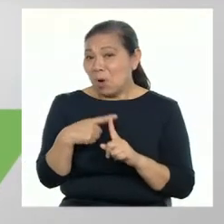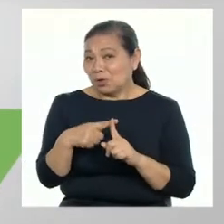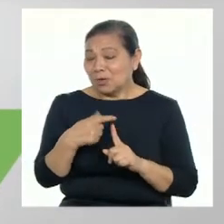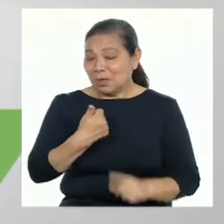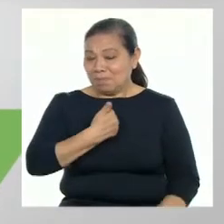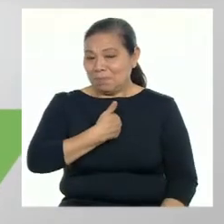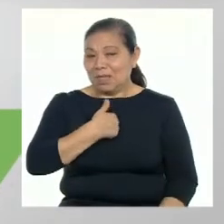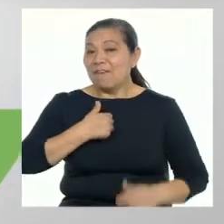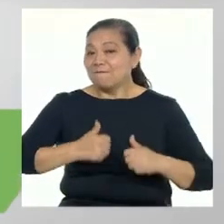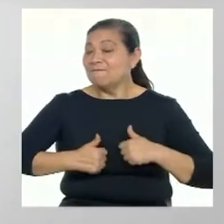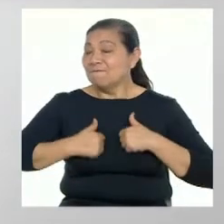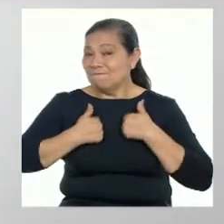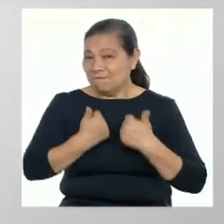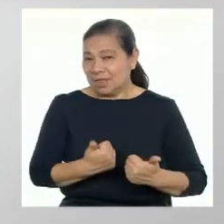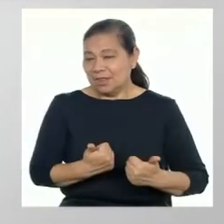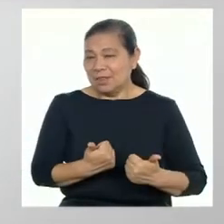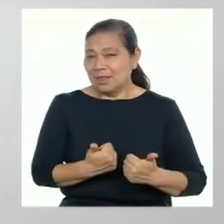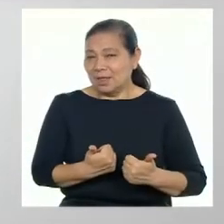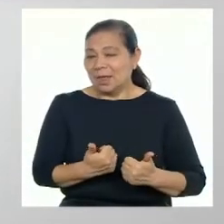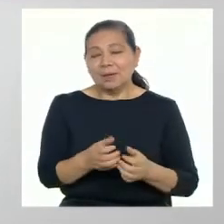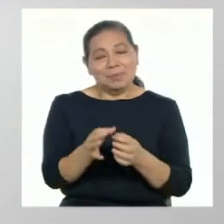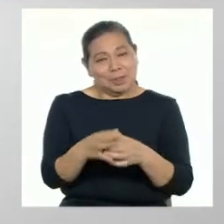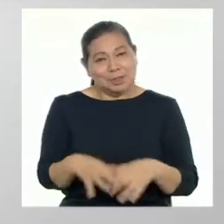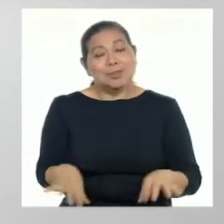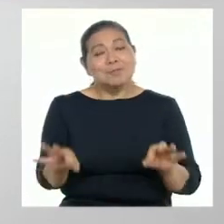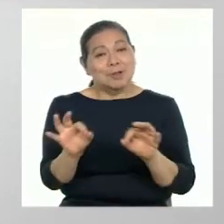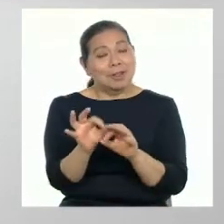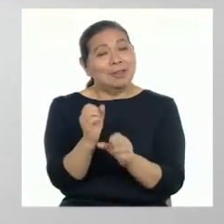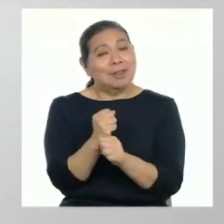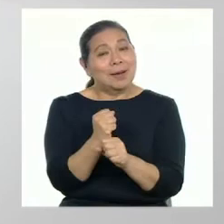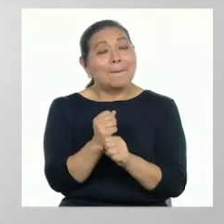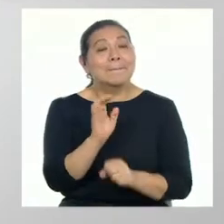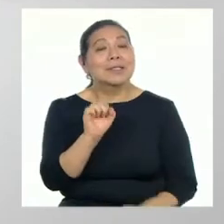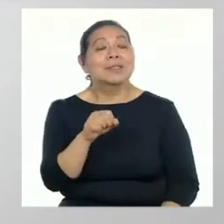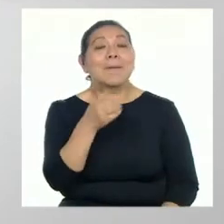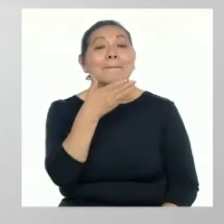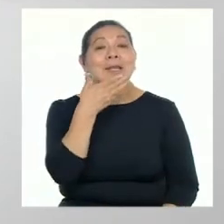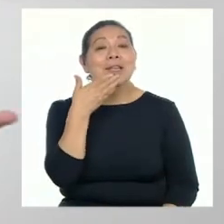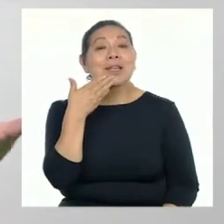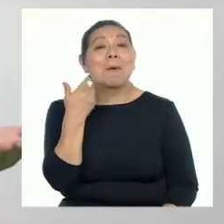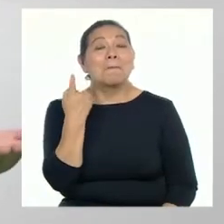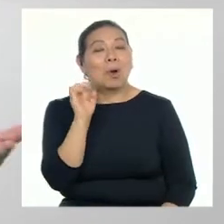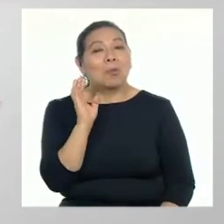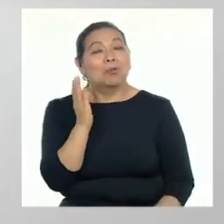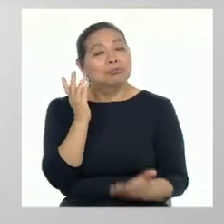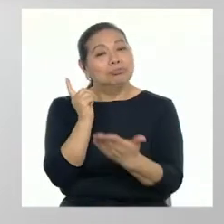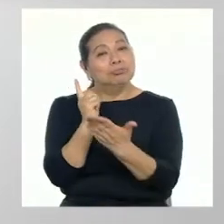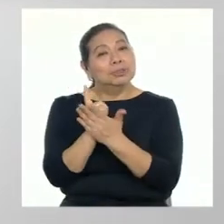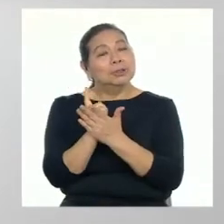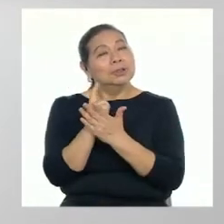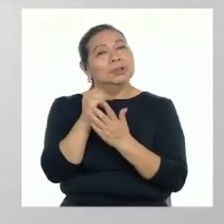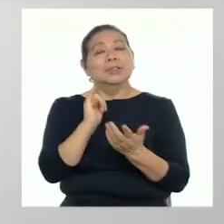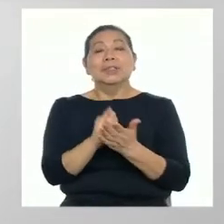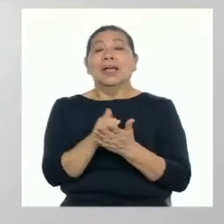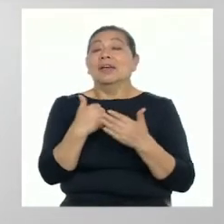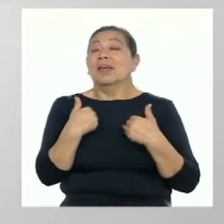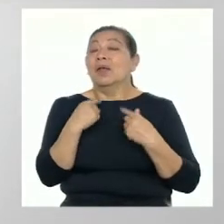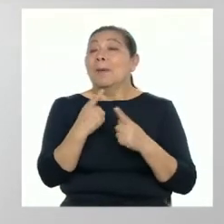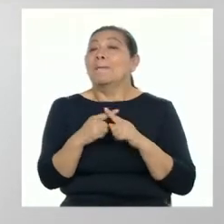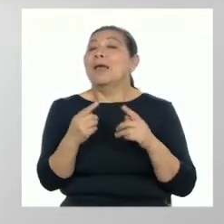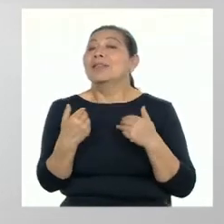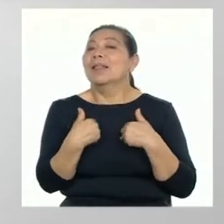de uno mismo. Es muy importante trabajarla y mejorarla. Para poder conseguir nuestros objetivos,